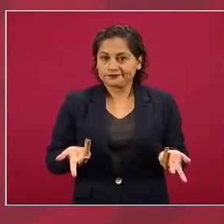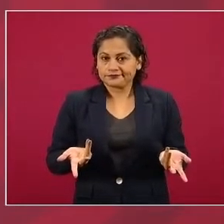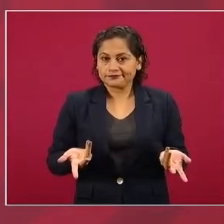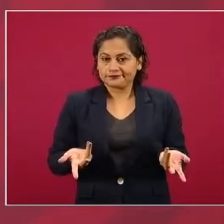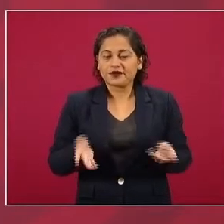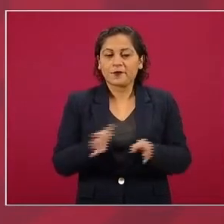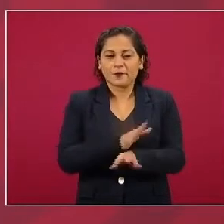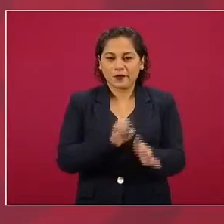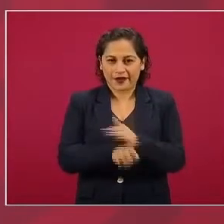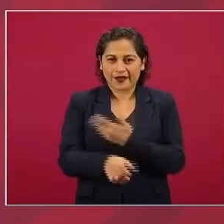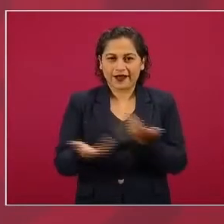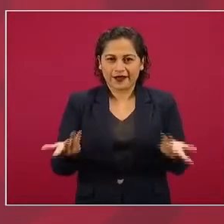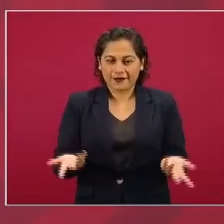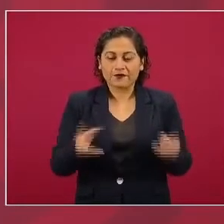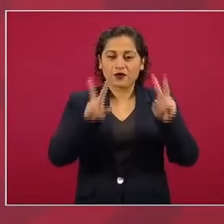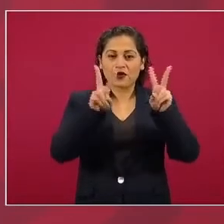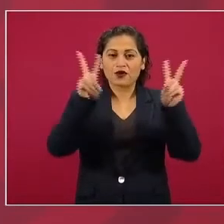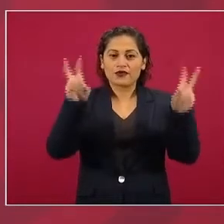inundaciones,